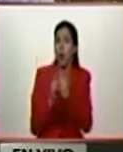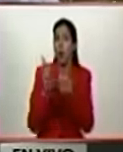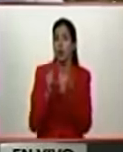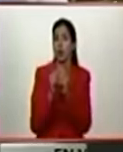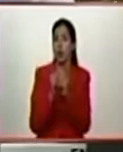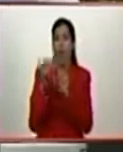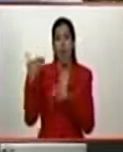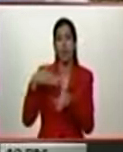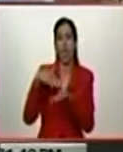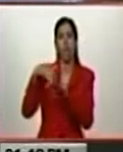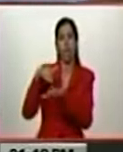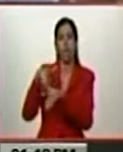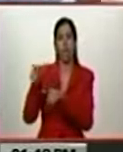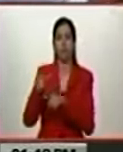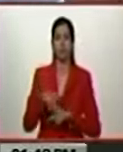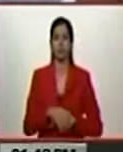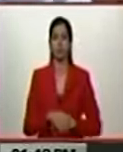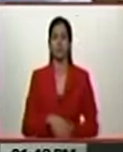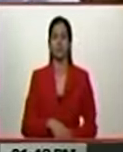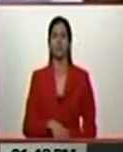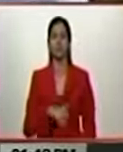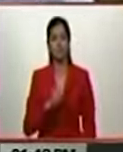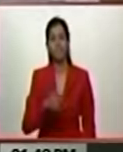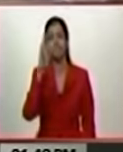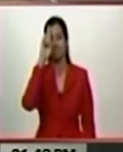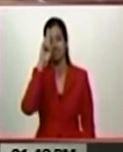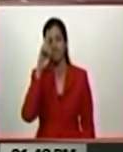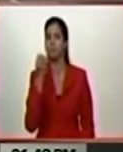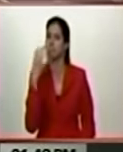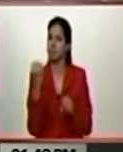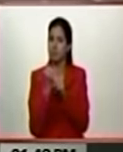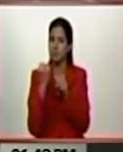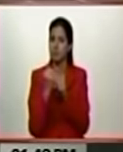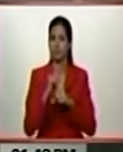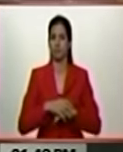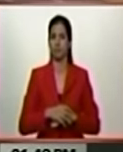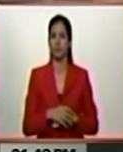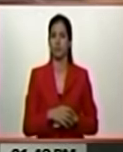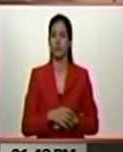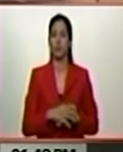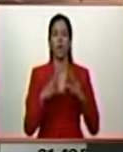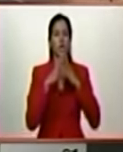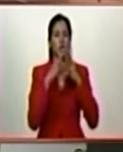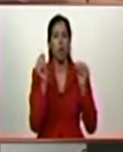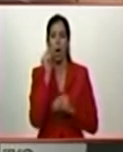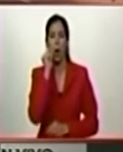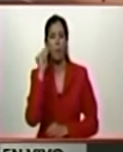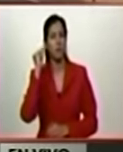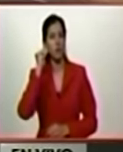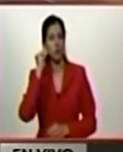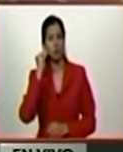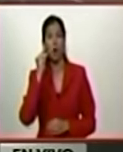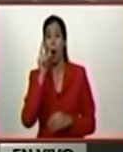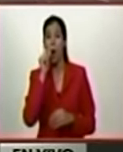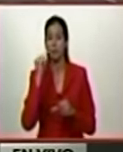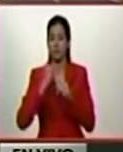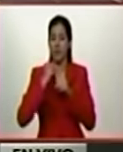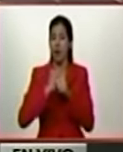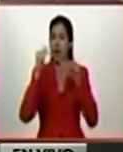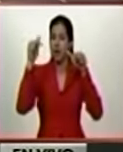quiero también reconocer el trabajo de todos los hombres que hicieron posible esta obra,